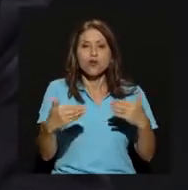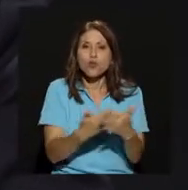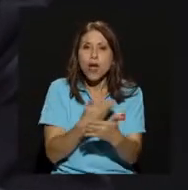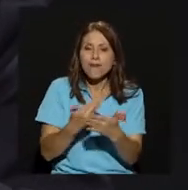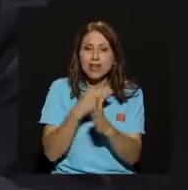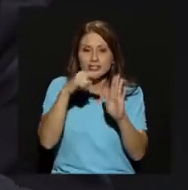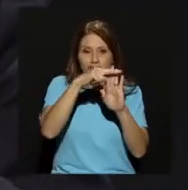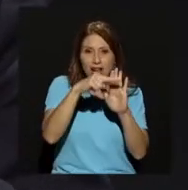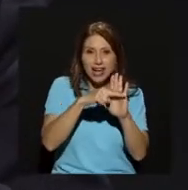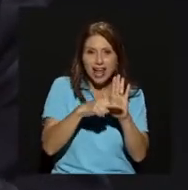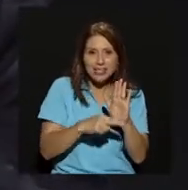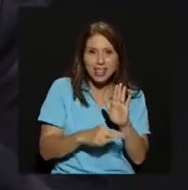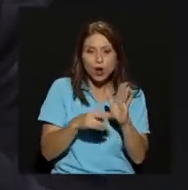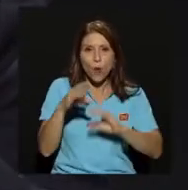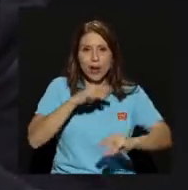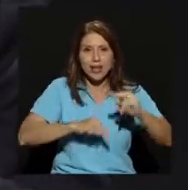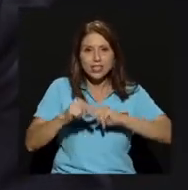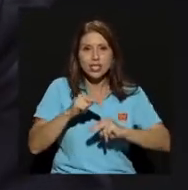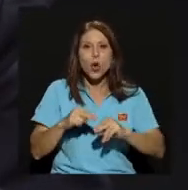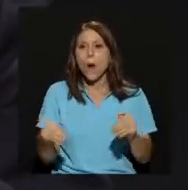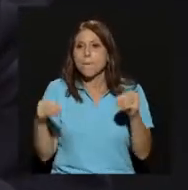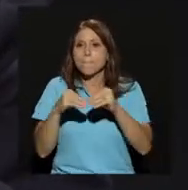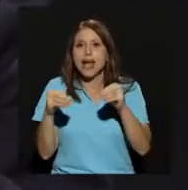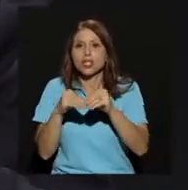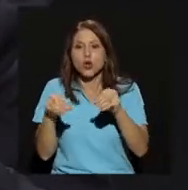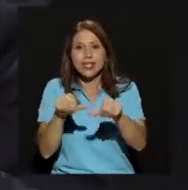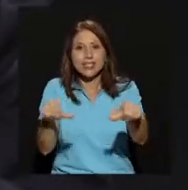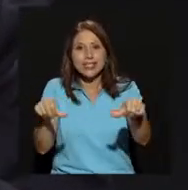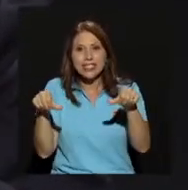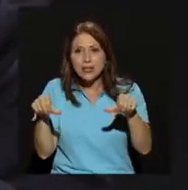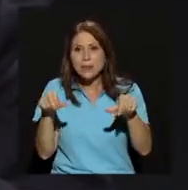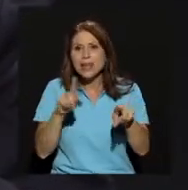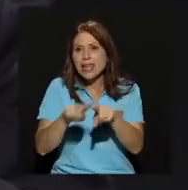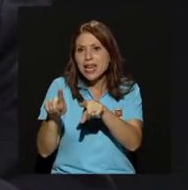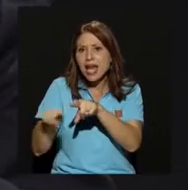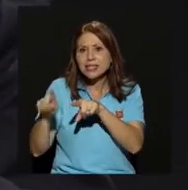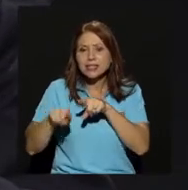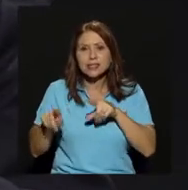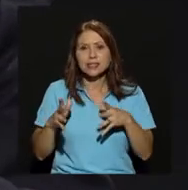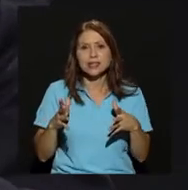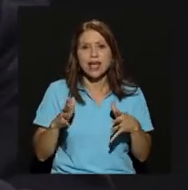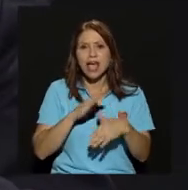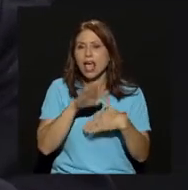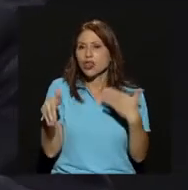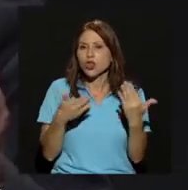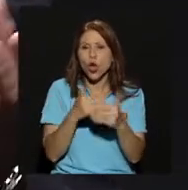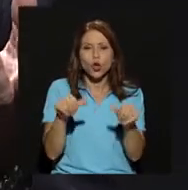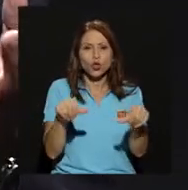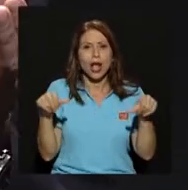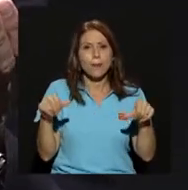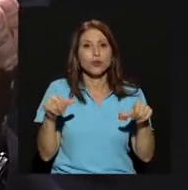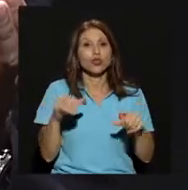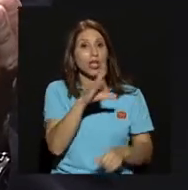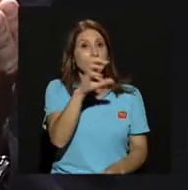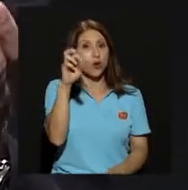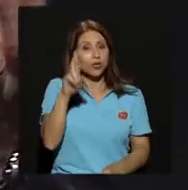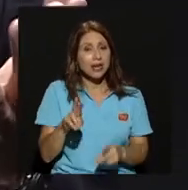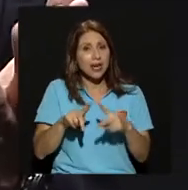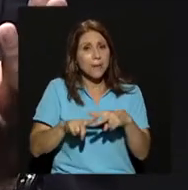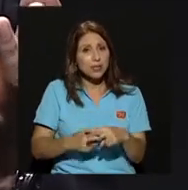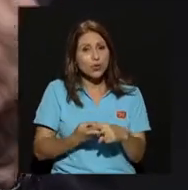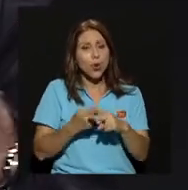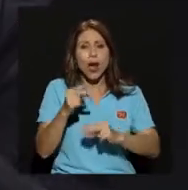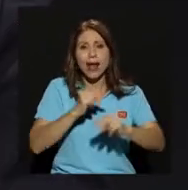reglas de comercio donde ya había mayores disciplinas en prácticamente todos los campos y costa rica empezó a